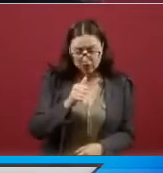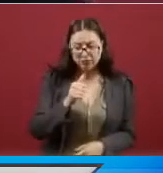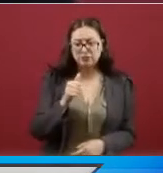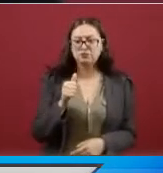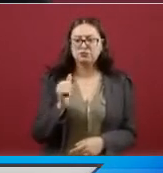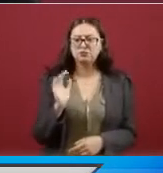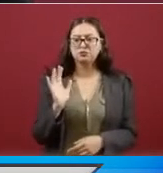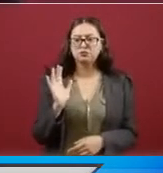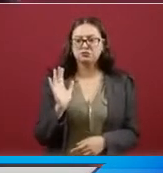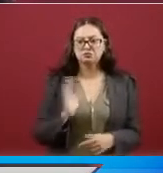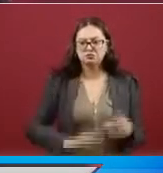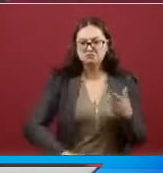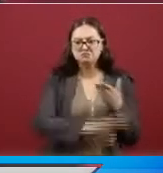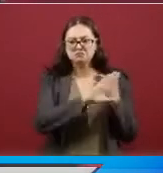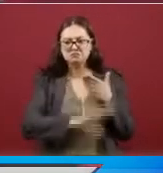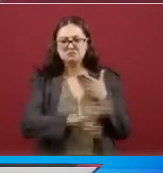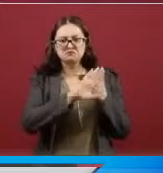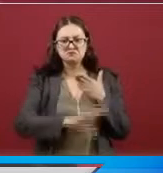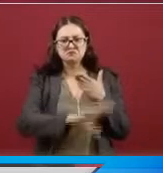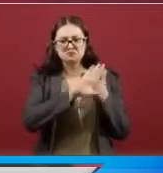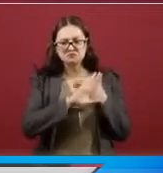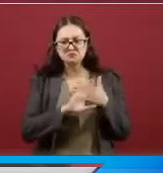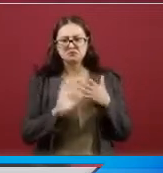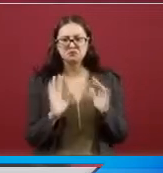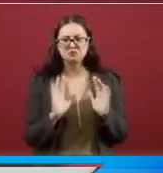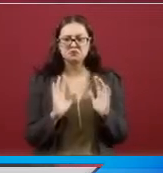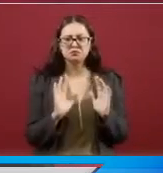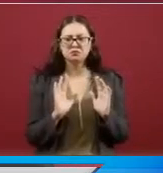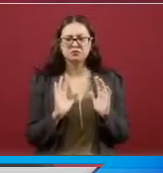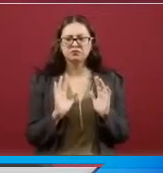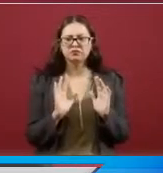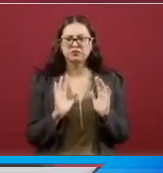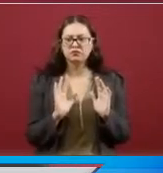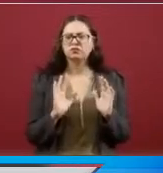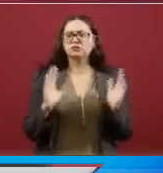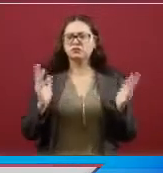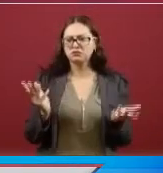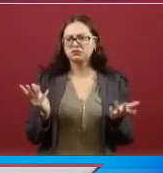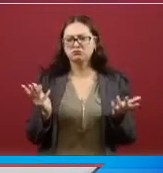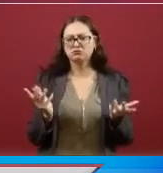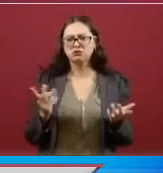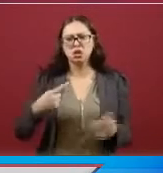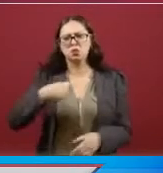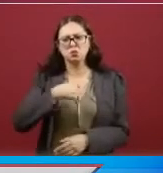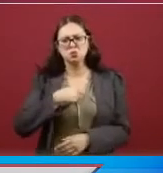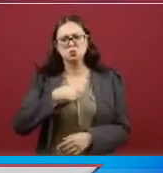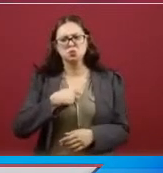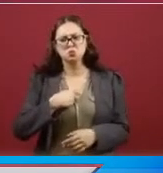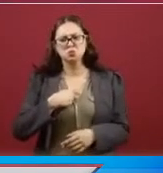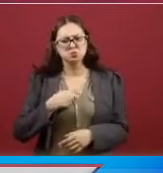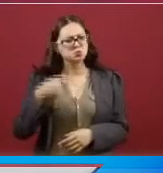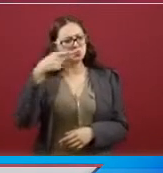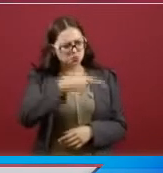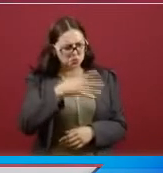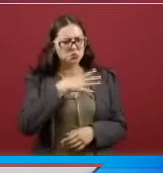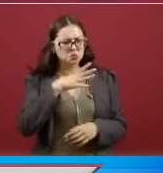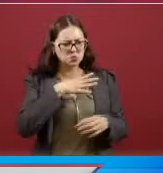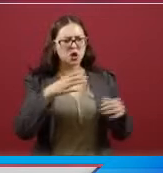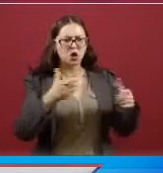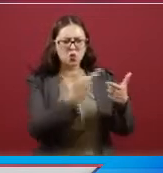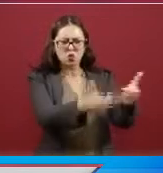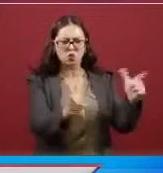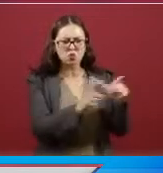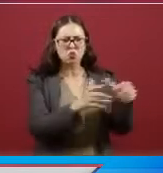Los conservadores tienen como doctrina la hipocresía. Se termina con la simulación. Tienen la intención de continuar con el saqueo y este régimen